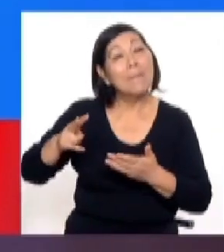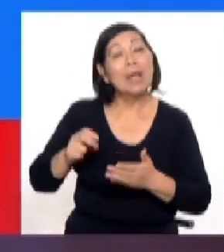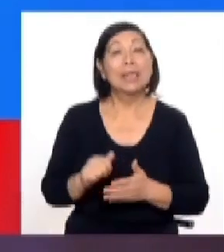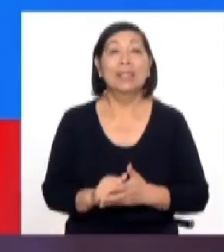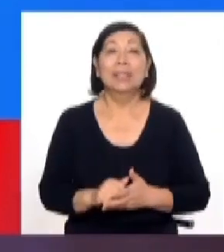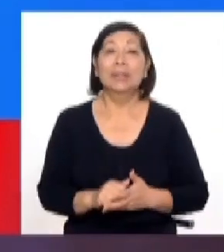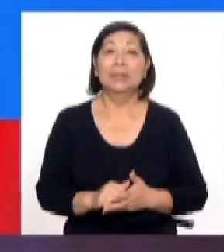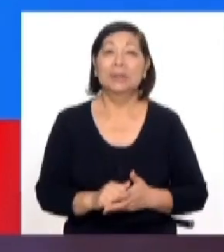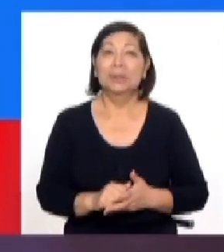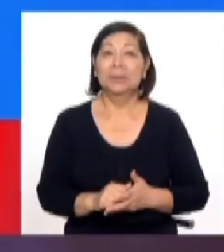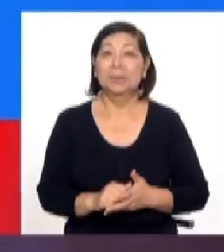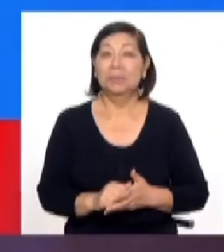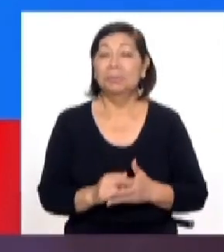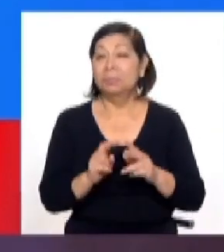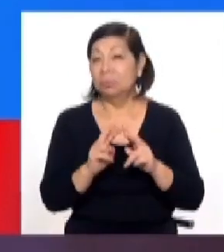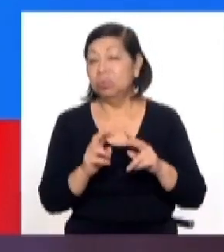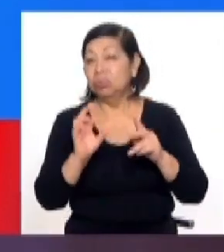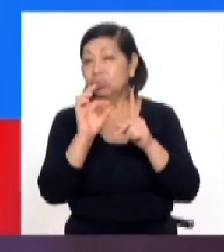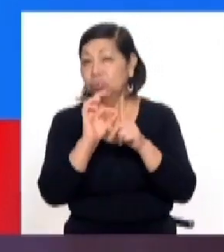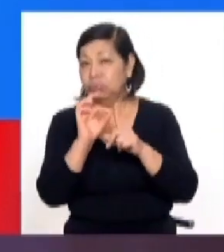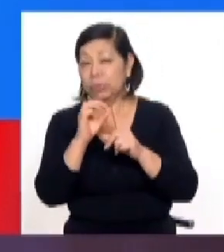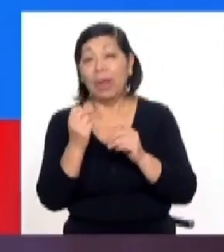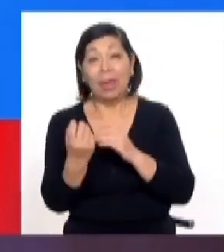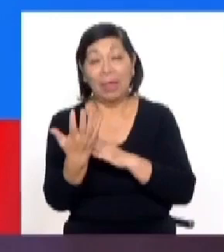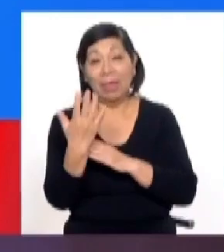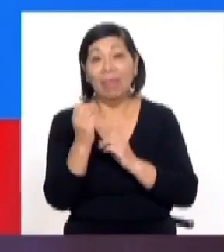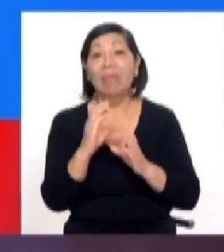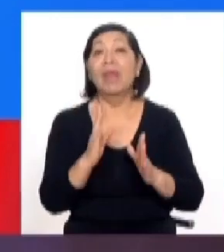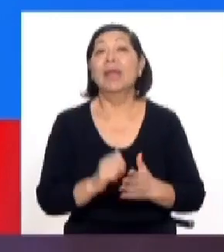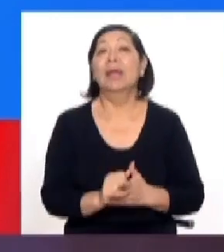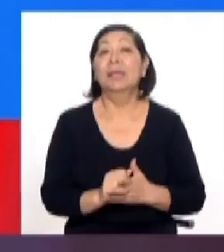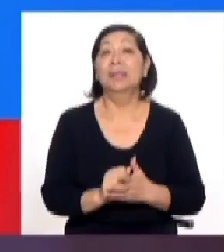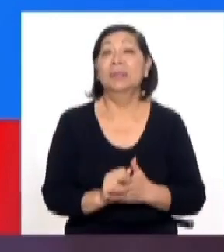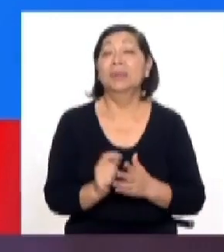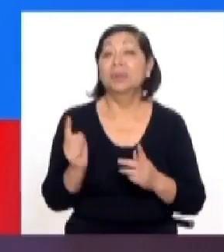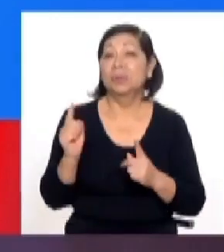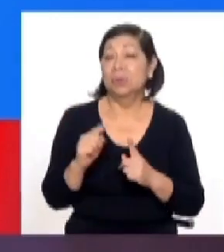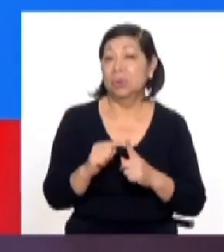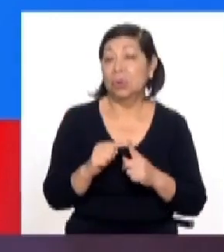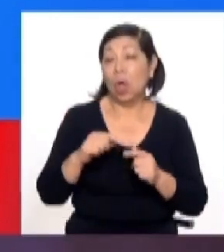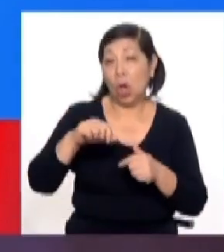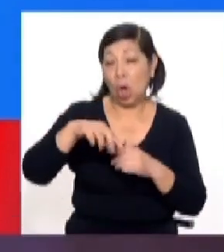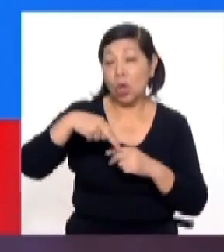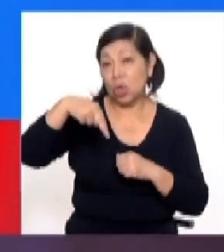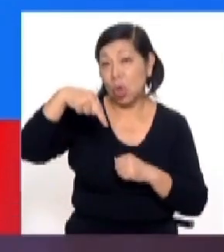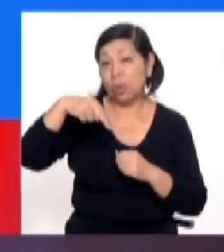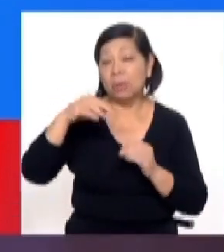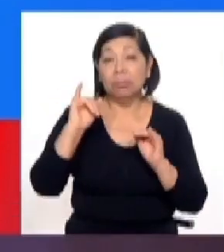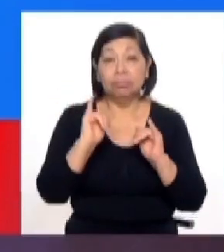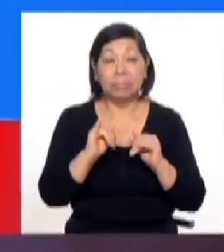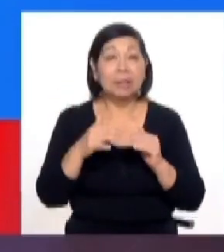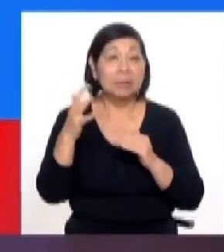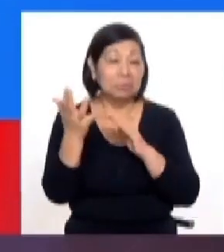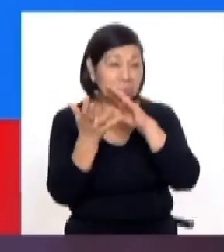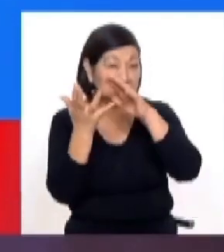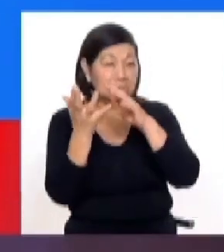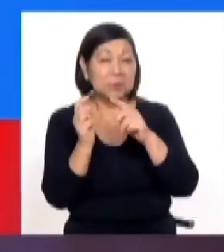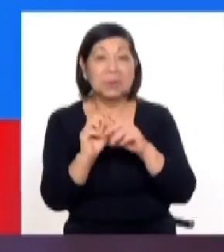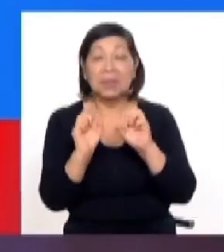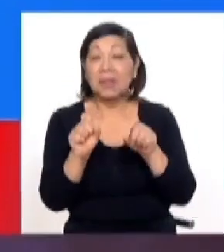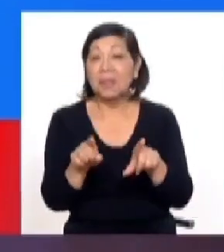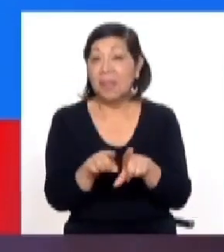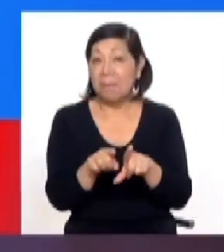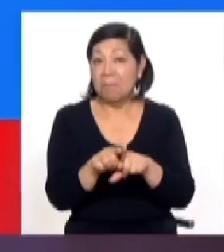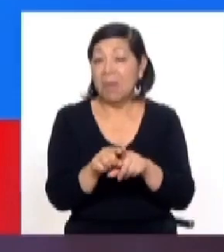eh los valores de temperatura durante del día y hacia el sector Norte vemos pues lo puesto hay cielo cubierto lo que